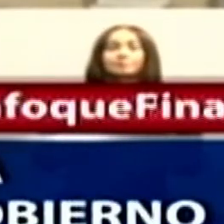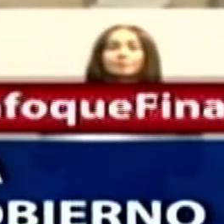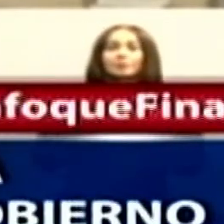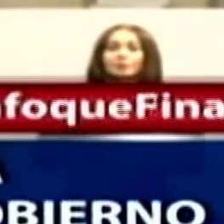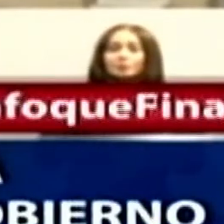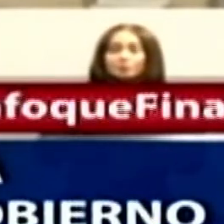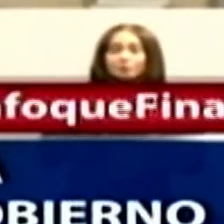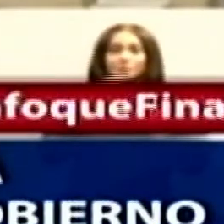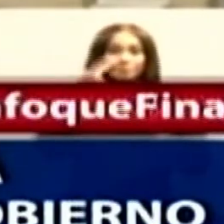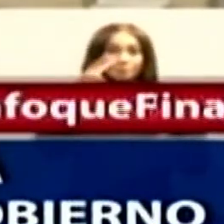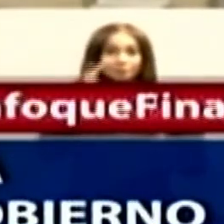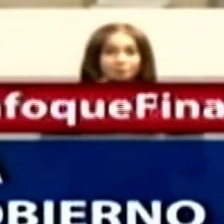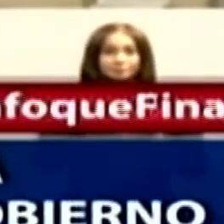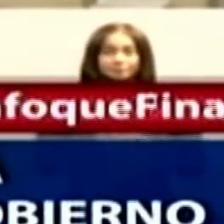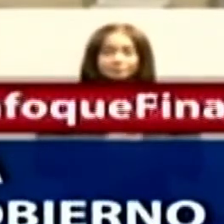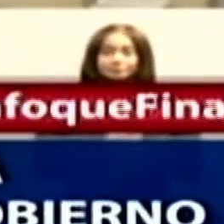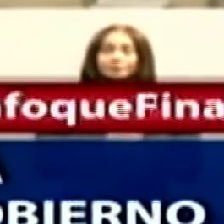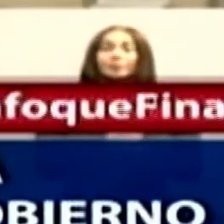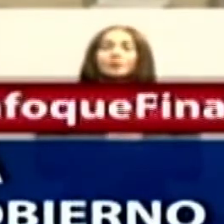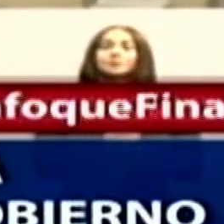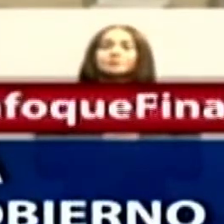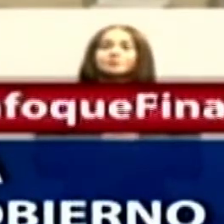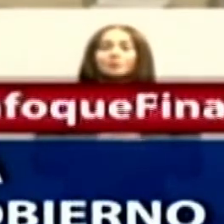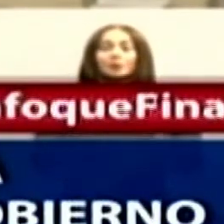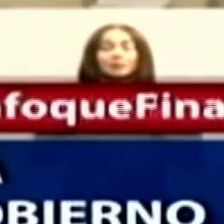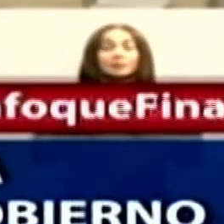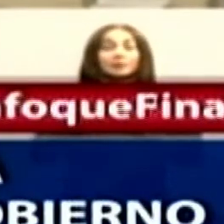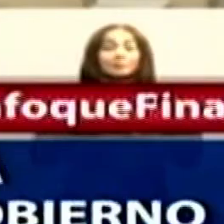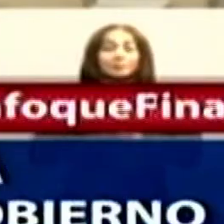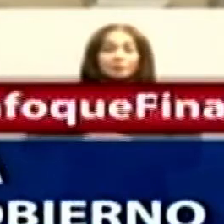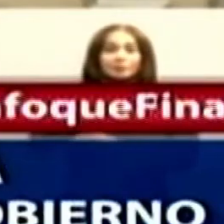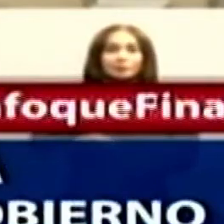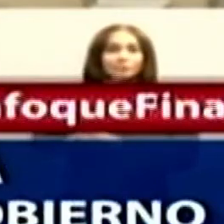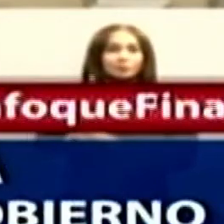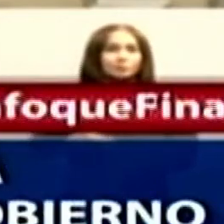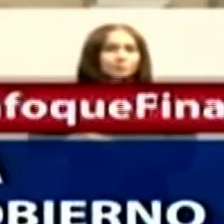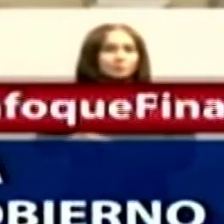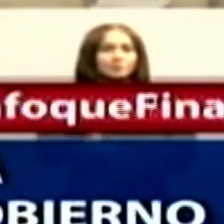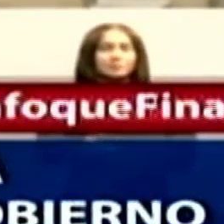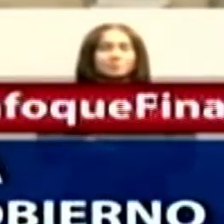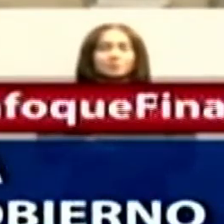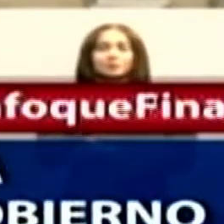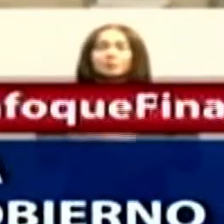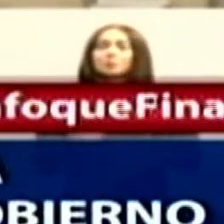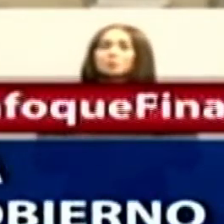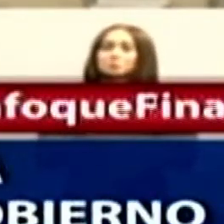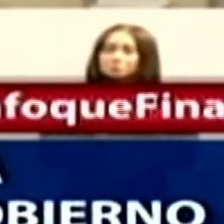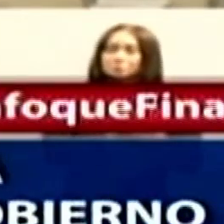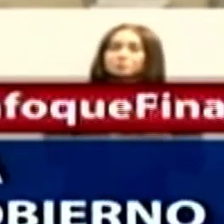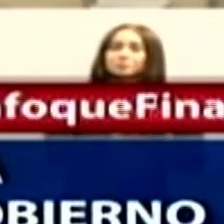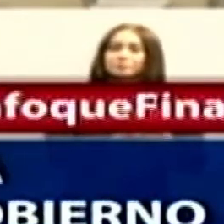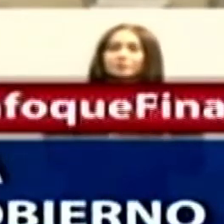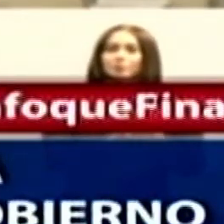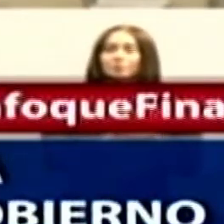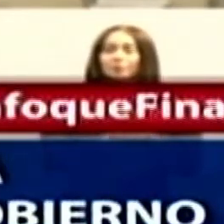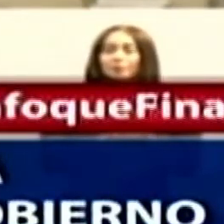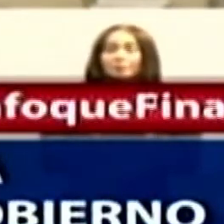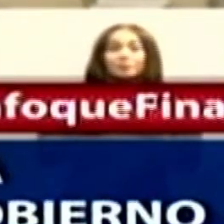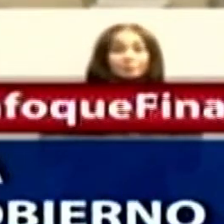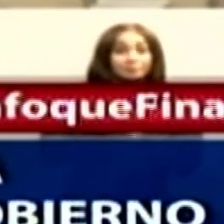420 millones de pesos para que el sector turístico se recupere como motor que es de la creación de empleo y la economía de nuestro